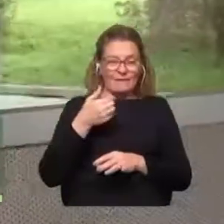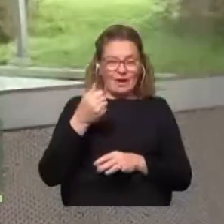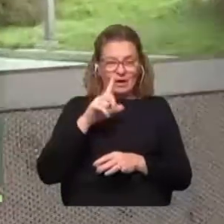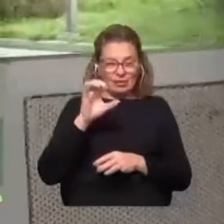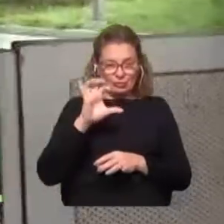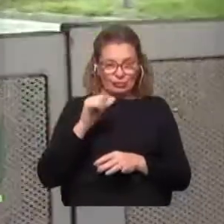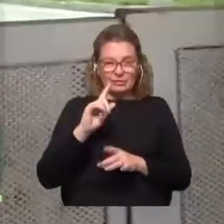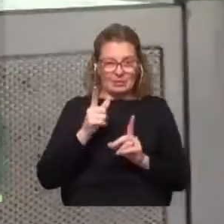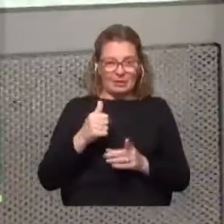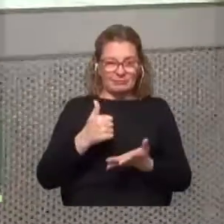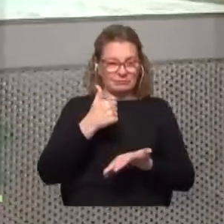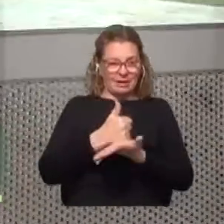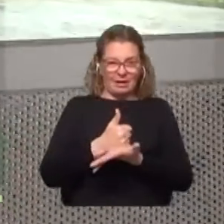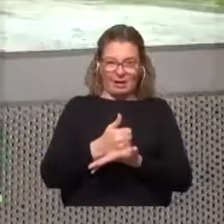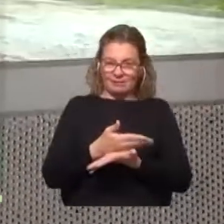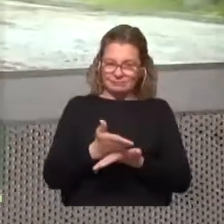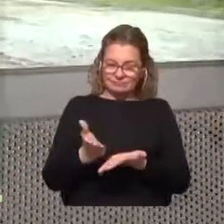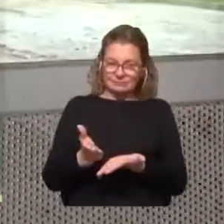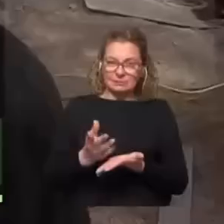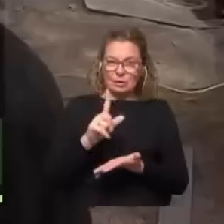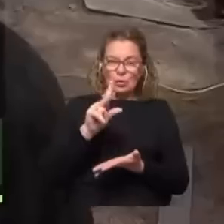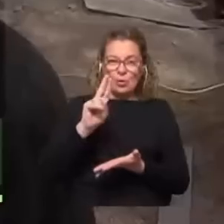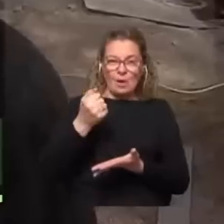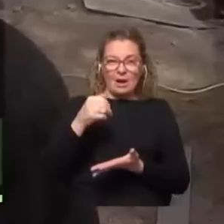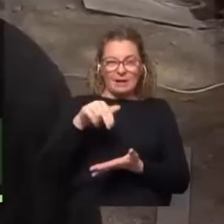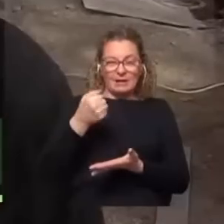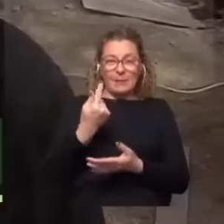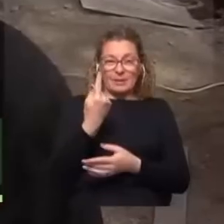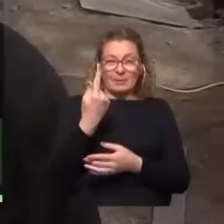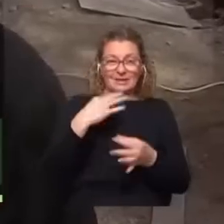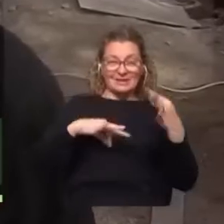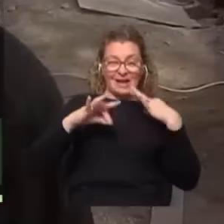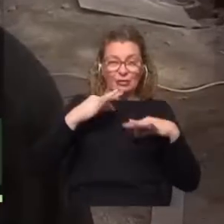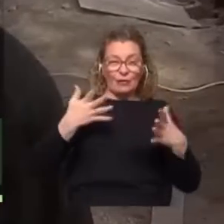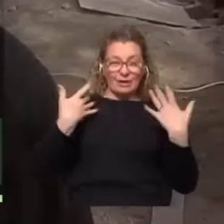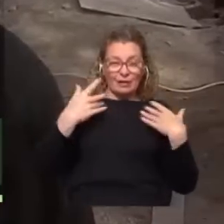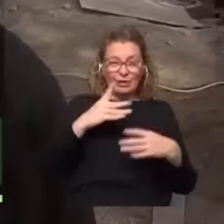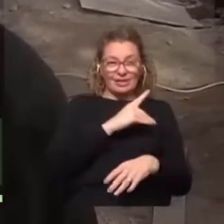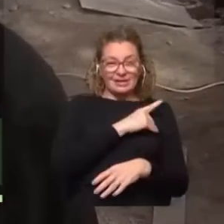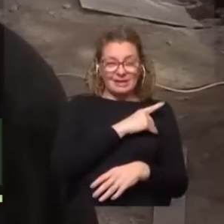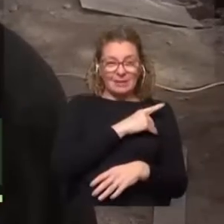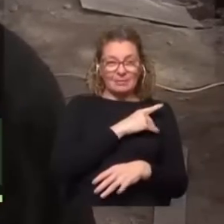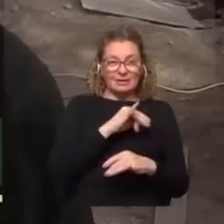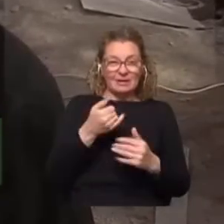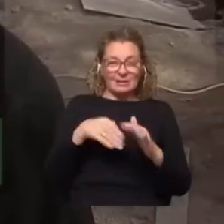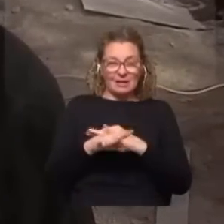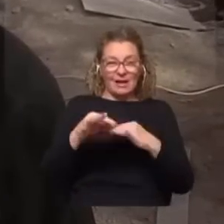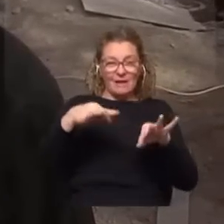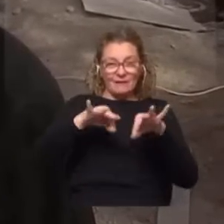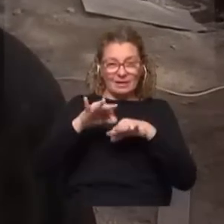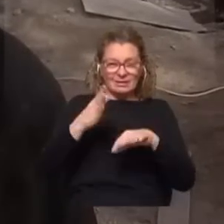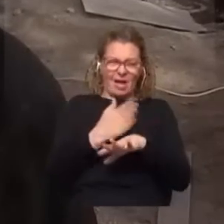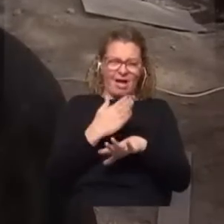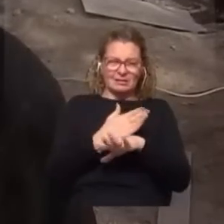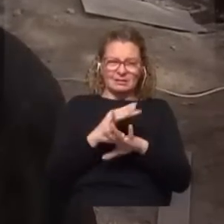también Es un honor que está acá luana hace su primer teatro de verano en diciembre ya con entradas a la venta hace un buen